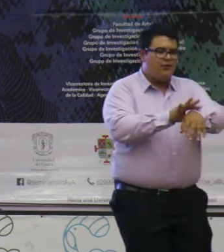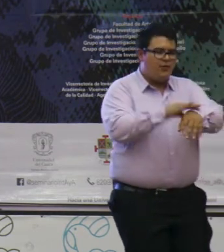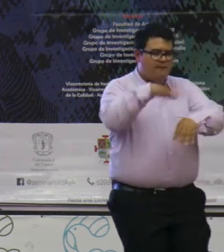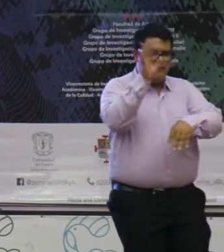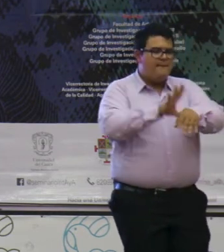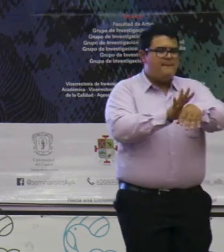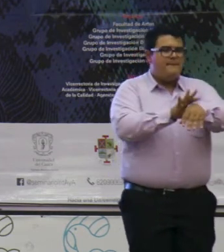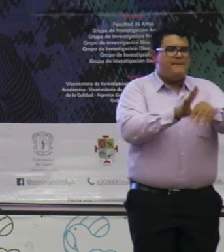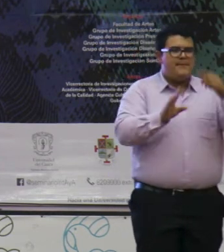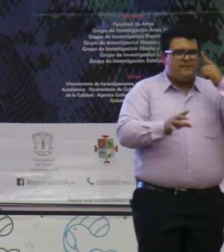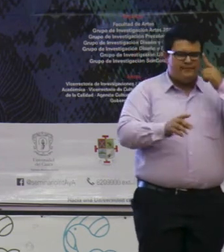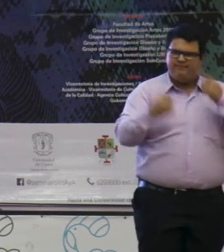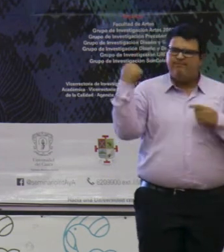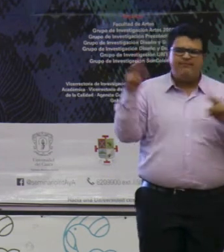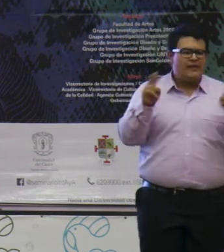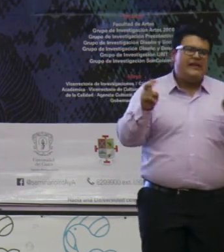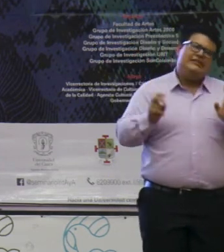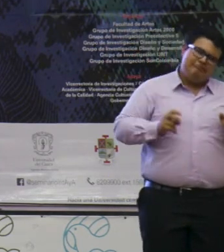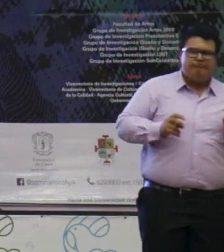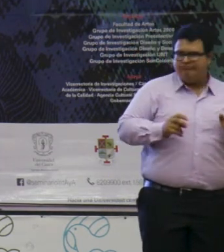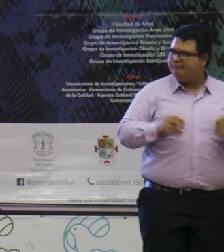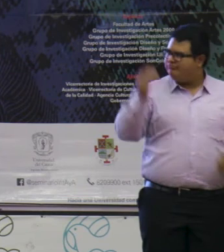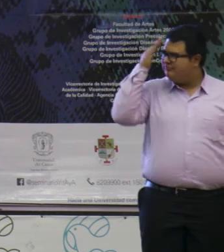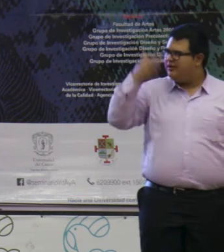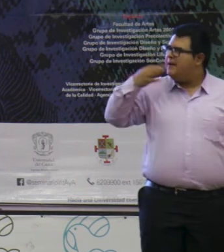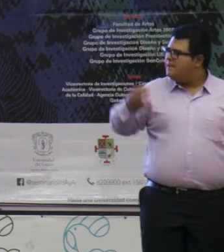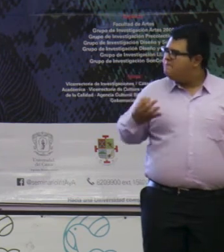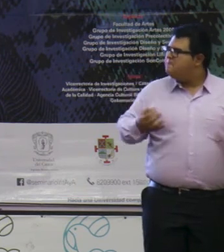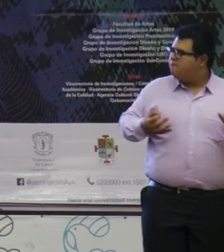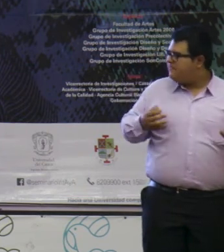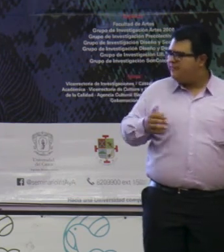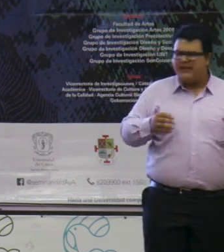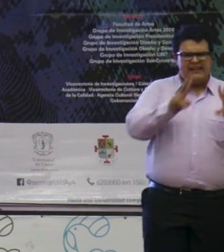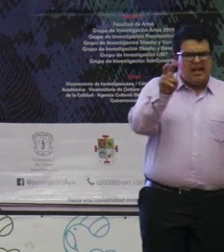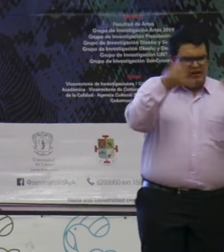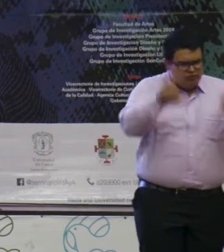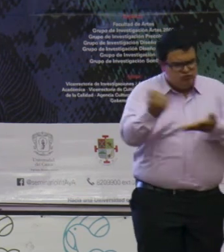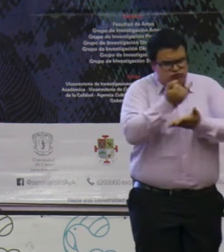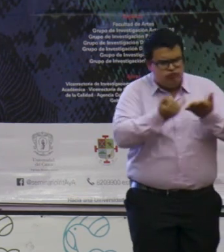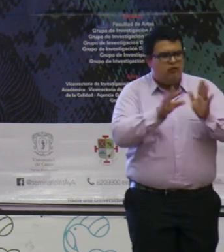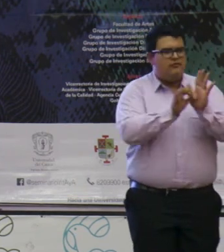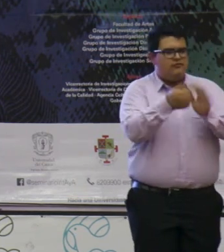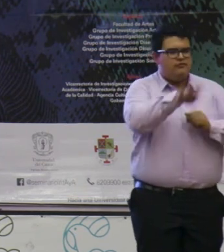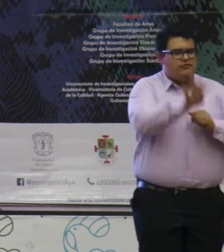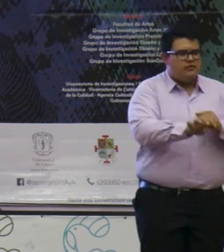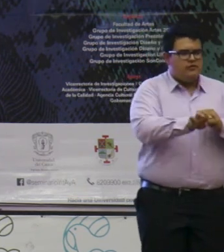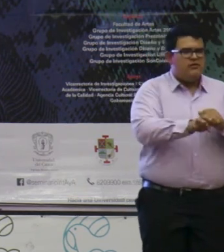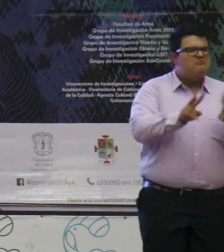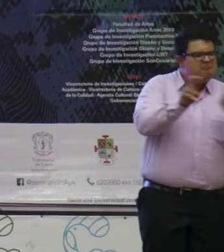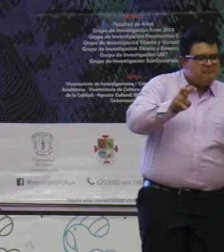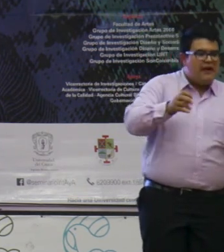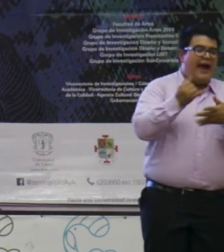Porque decanta mucho, en cierta forma concebida de ilustración para el siglo XIX, la lógica de la